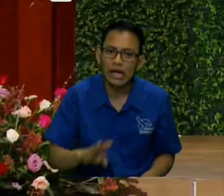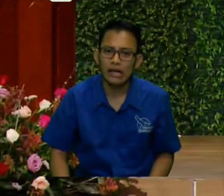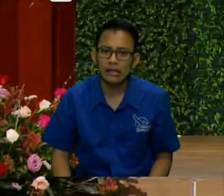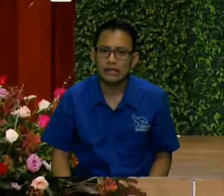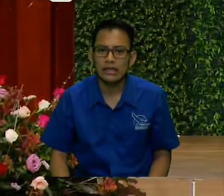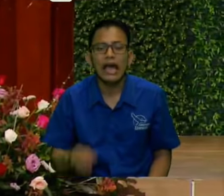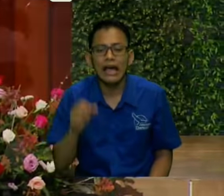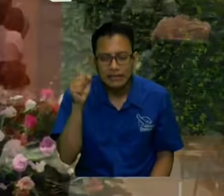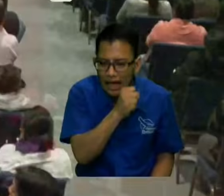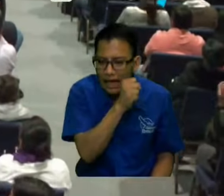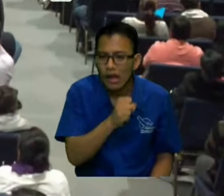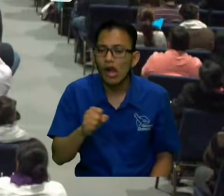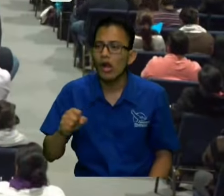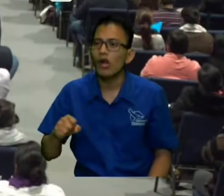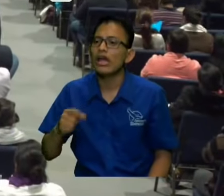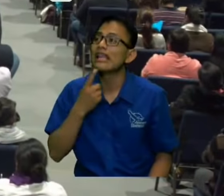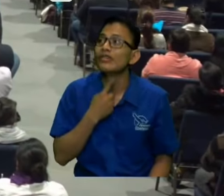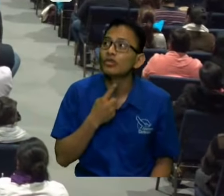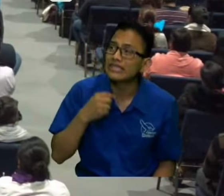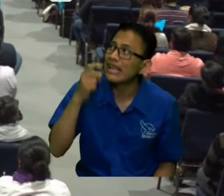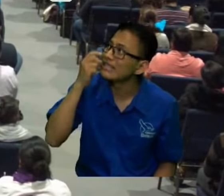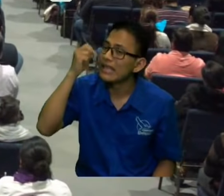Está difícil este mensaje, está muy difícil.